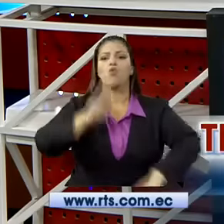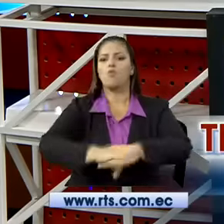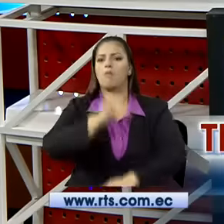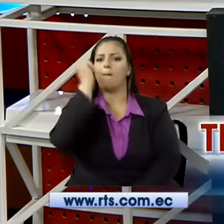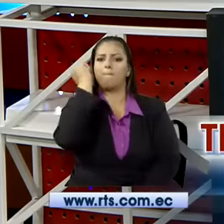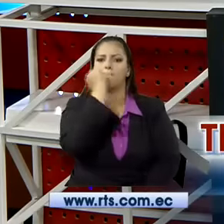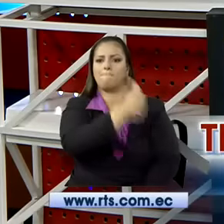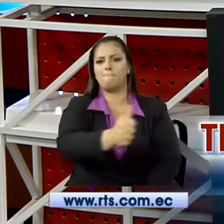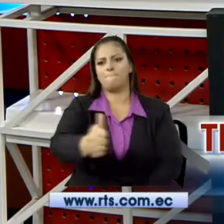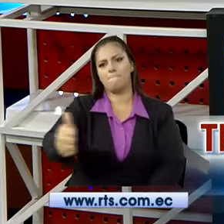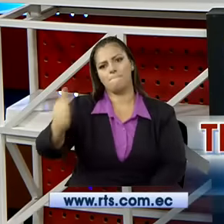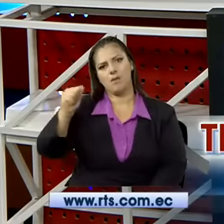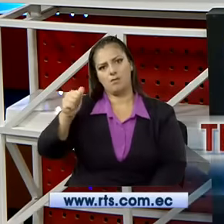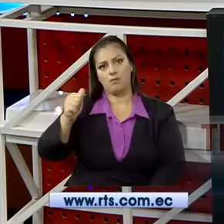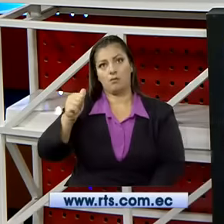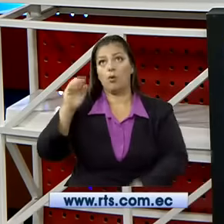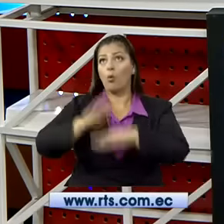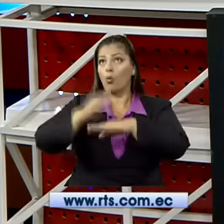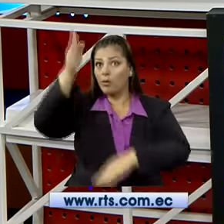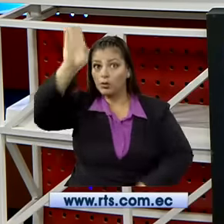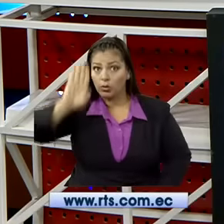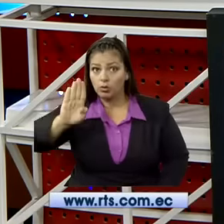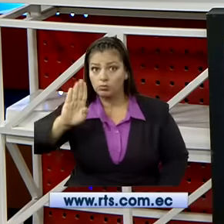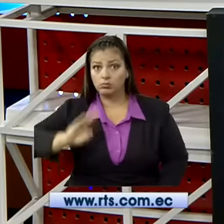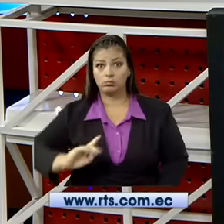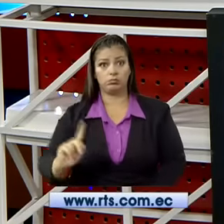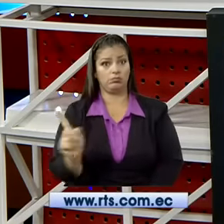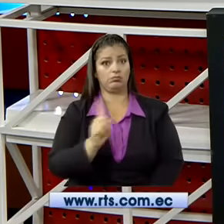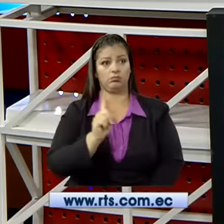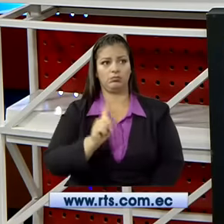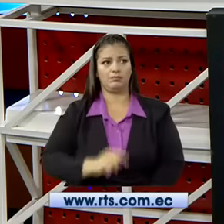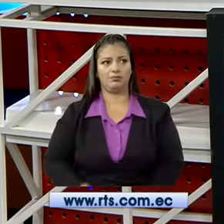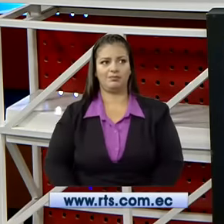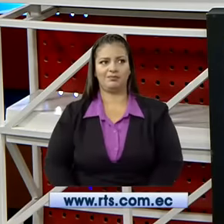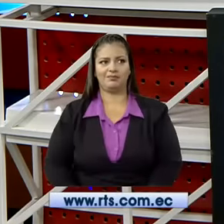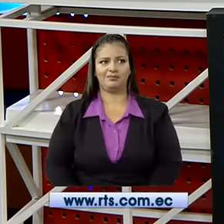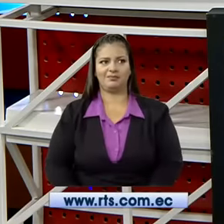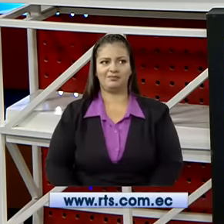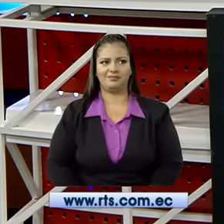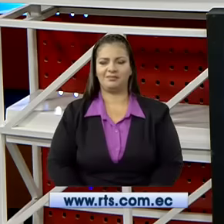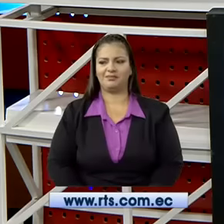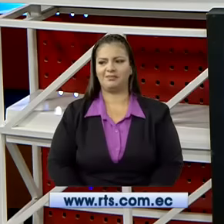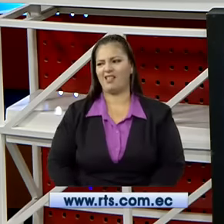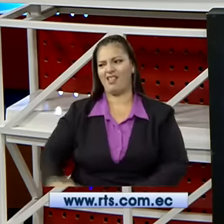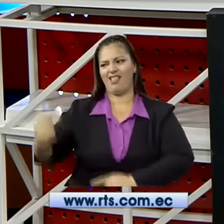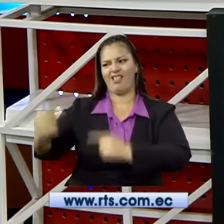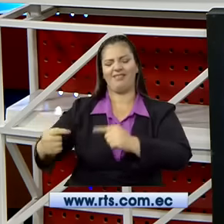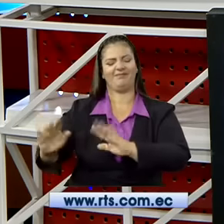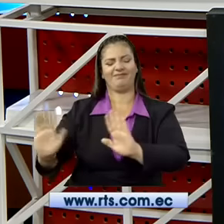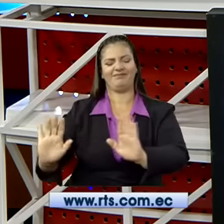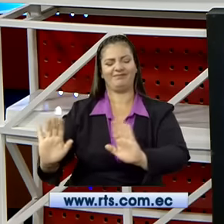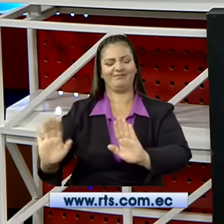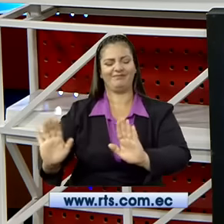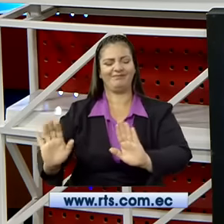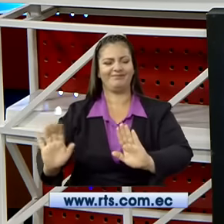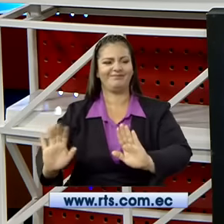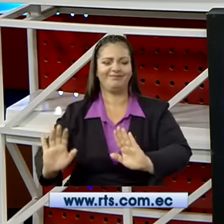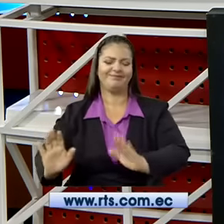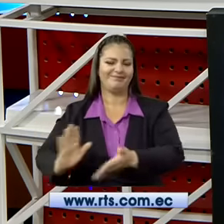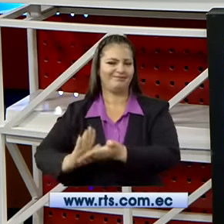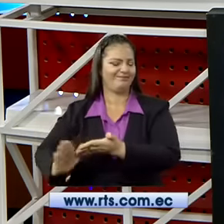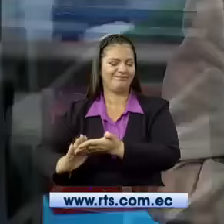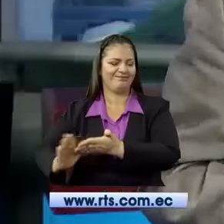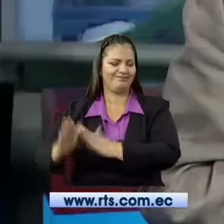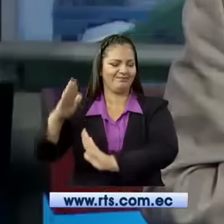quién pone ese ser humano ahí te invito y sería motivo de una exón inmediatamente con la información existe